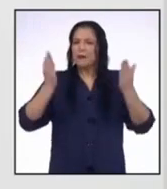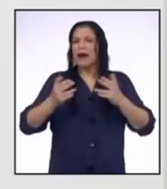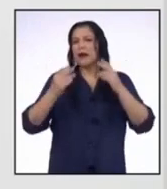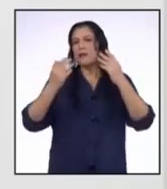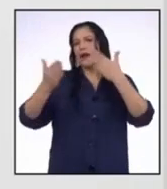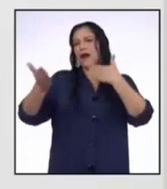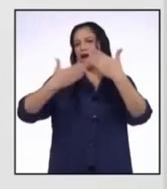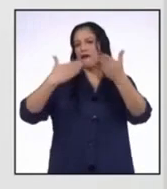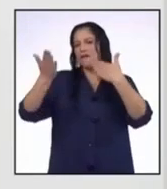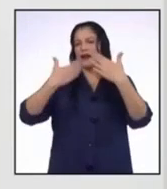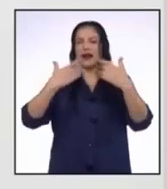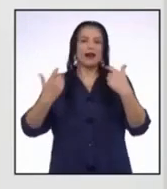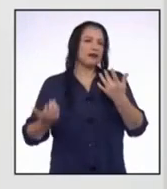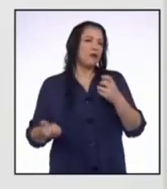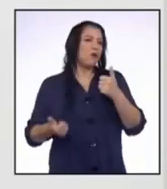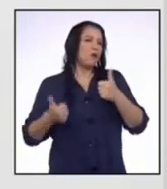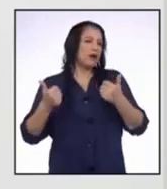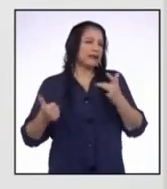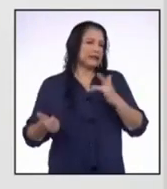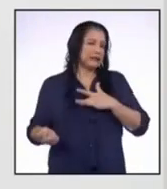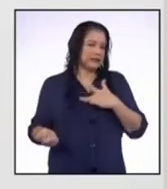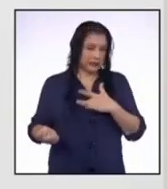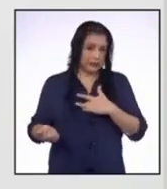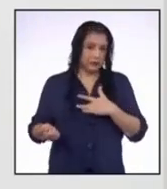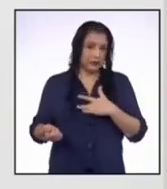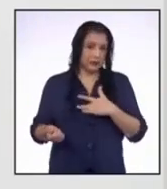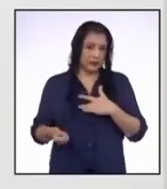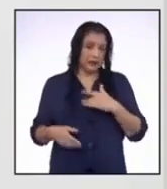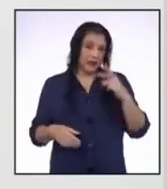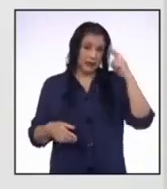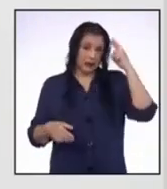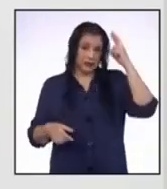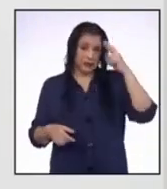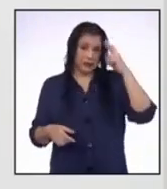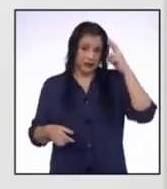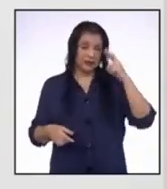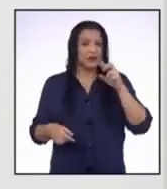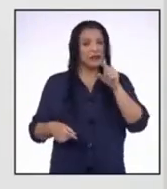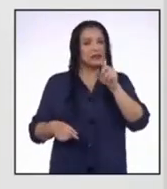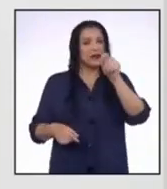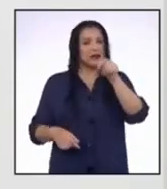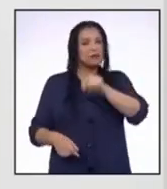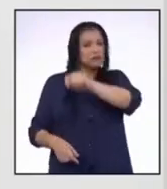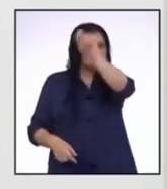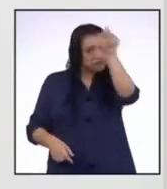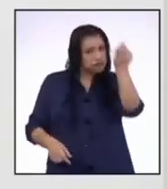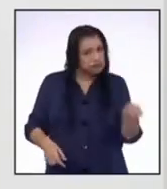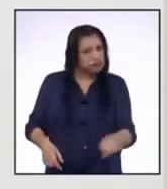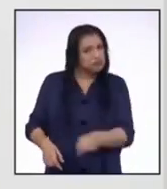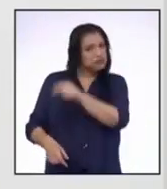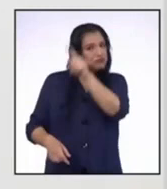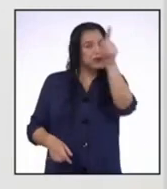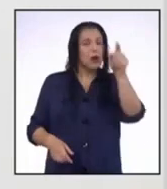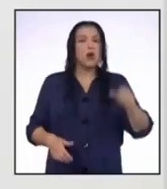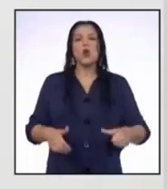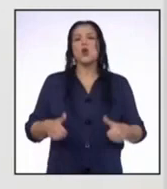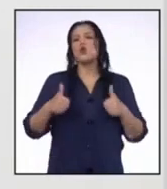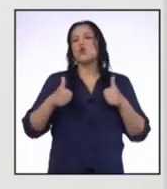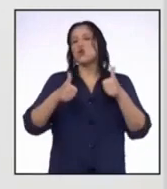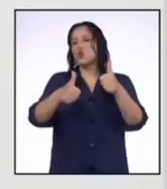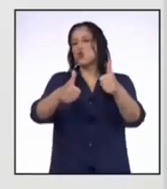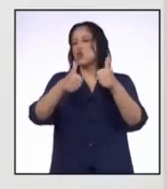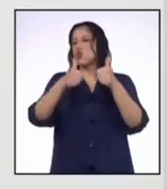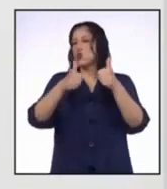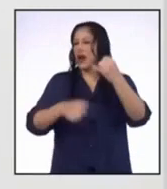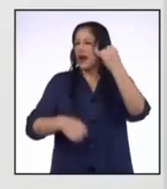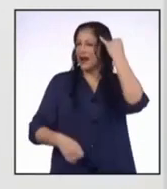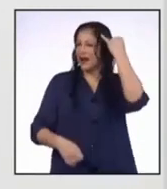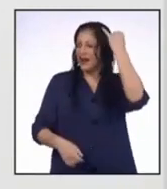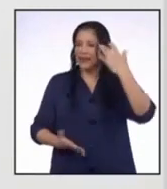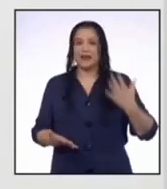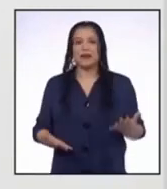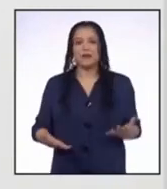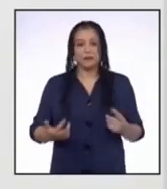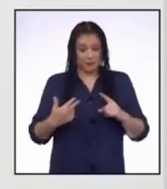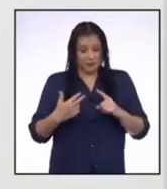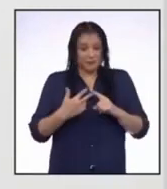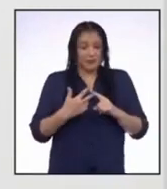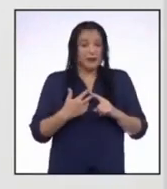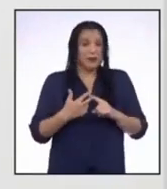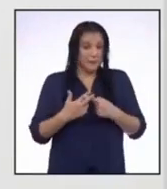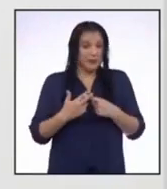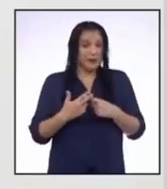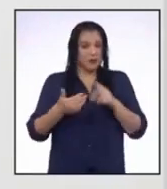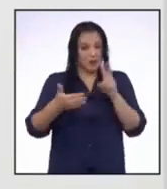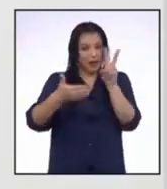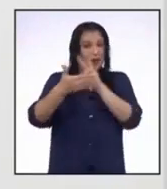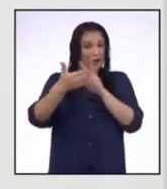lo que sentimos. En ese sentido, esta ruleta me parece una gran idea. Comencemos con